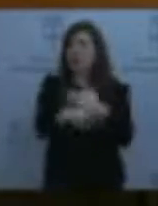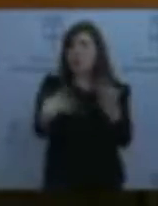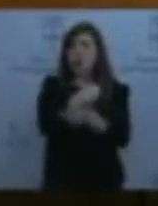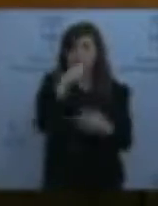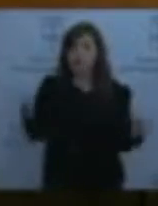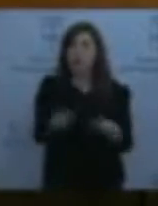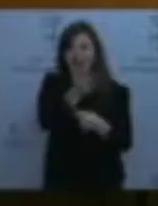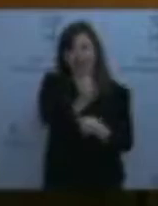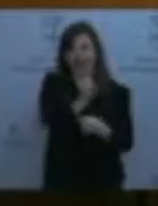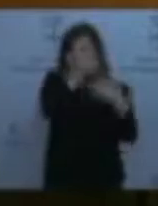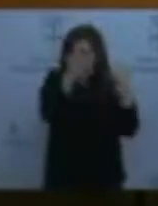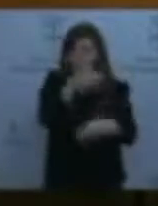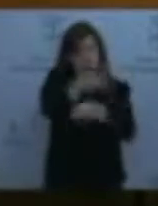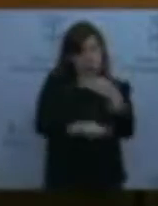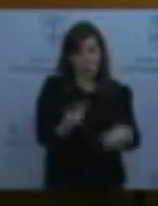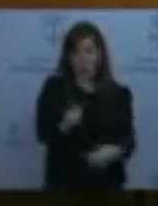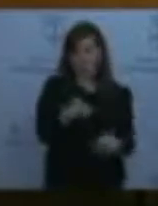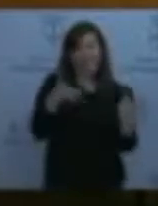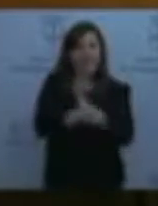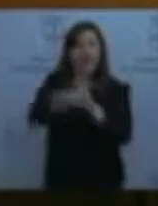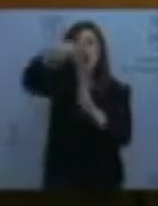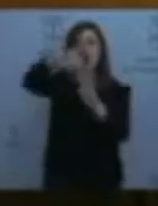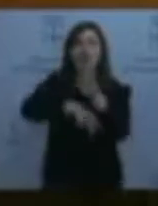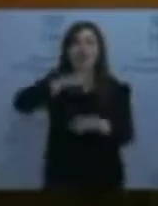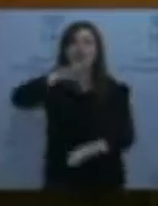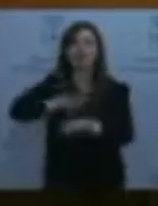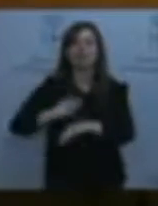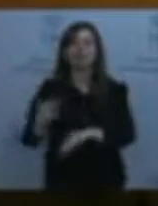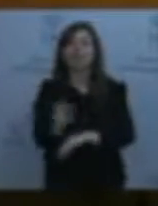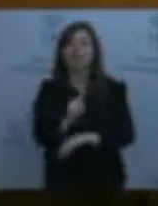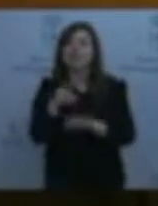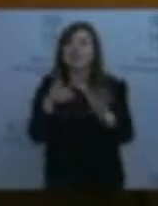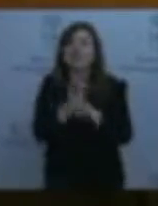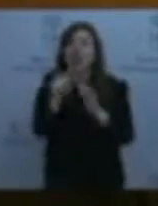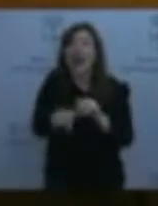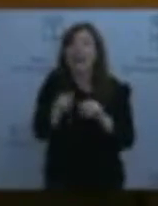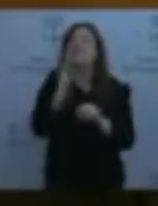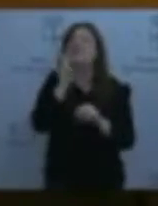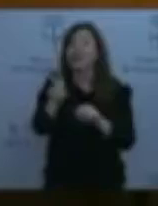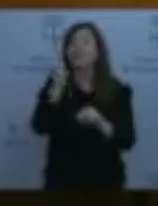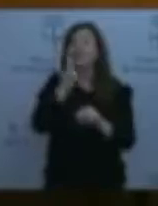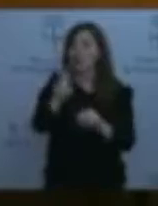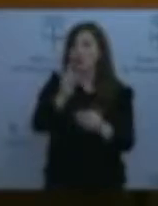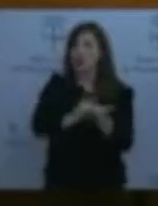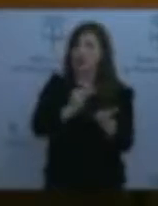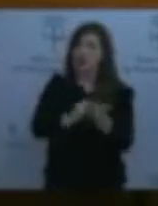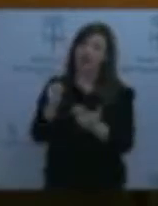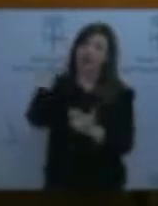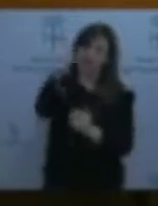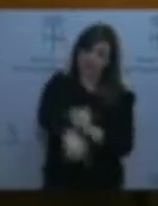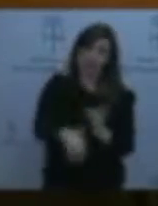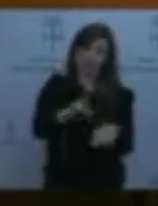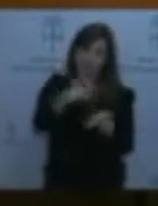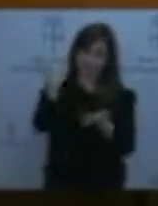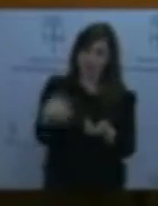con lo cual usted está incumpliendo la norma. Y esto es lo que venimos evidenciando aquí en múltiples ocasiones y con infinidad